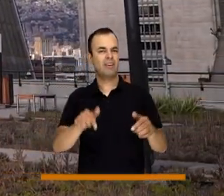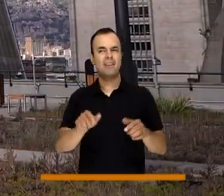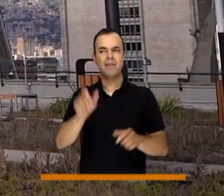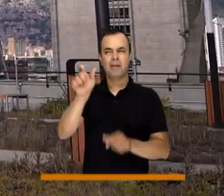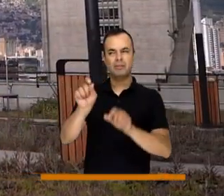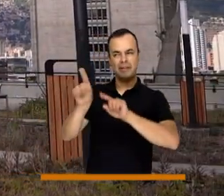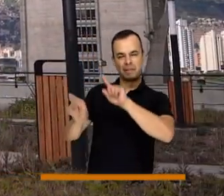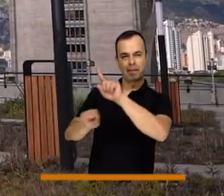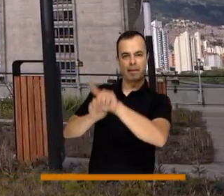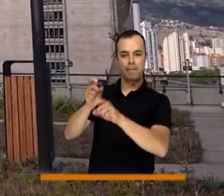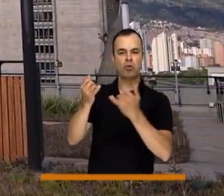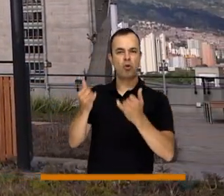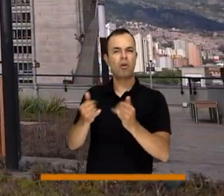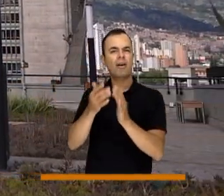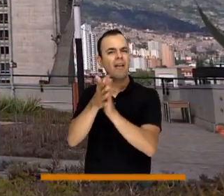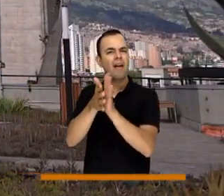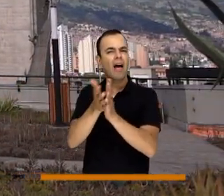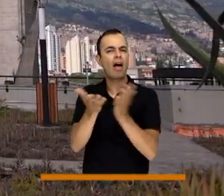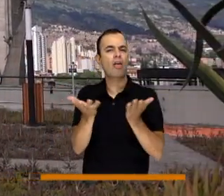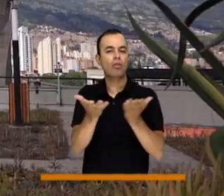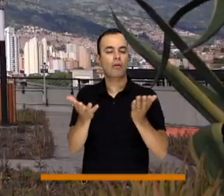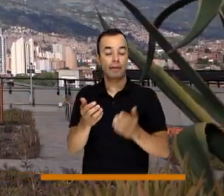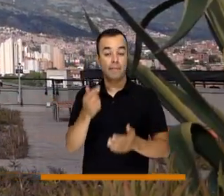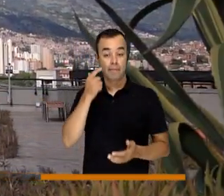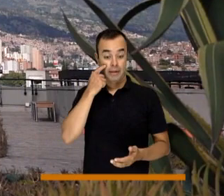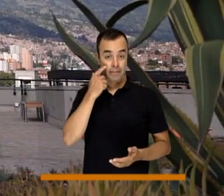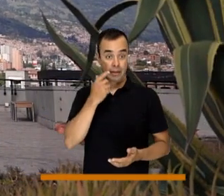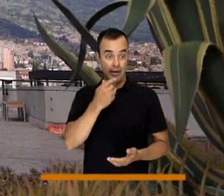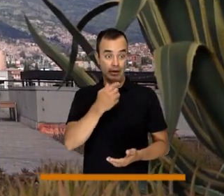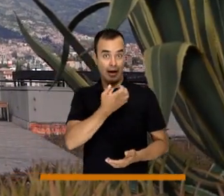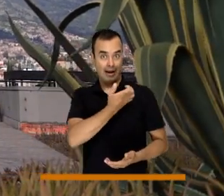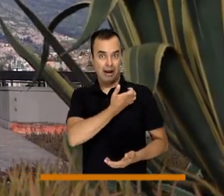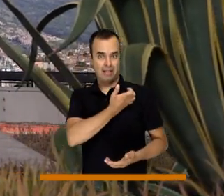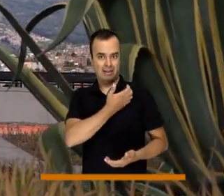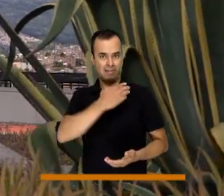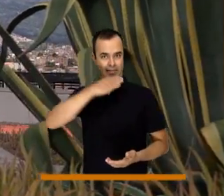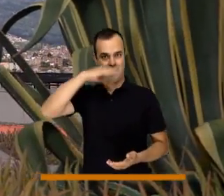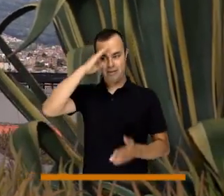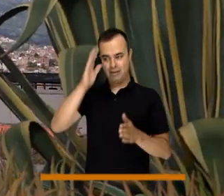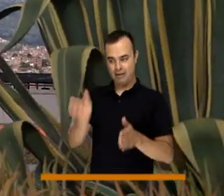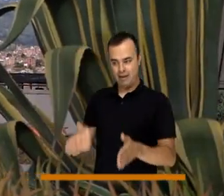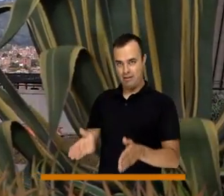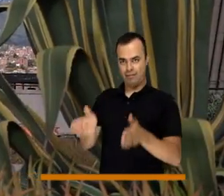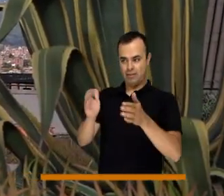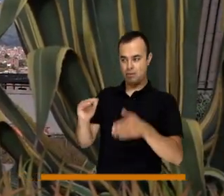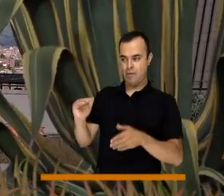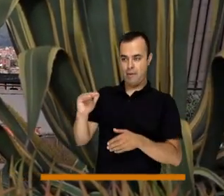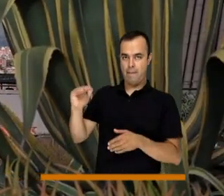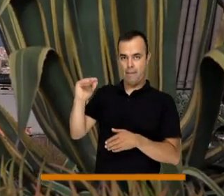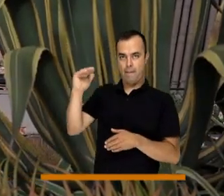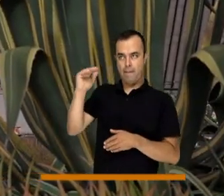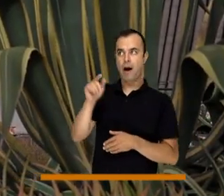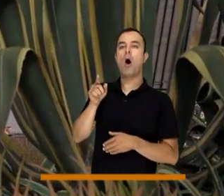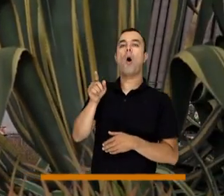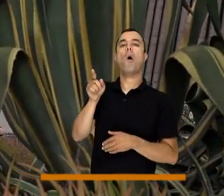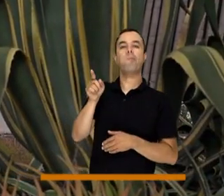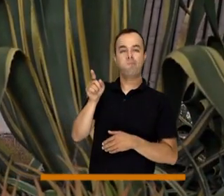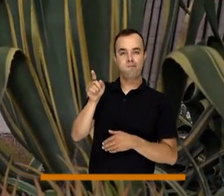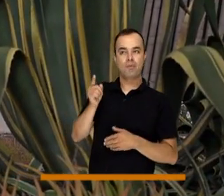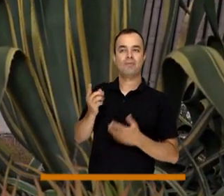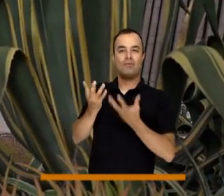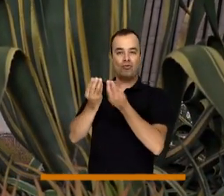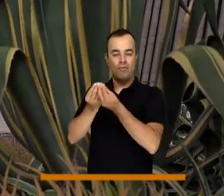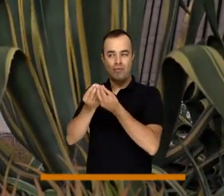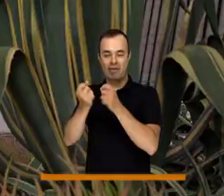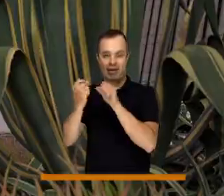Hola, bienvenidos a De Frente a la Gente. Hoy estamos desde una de las terrazas del edificio de la Alcaldía de Medellín. Desde el